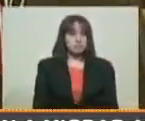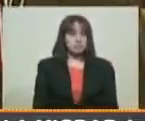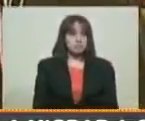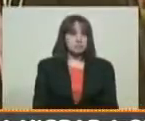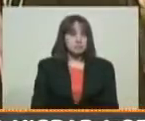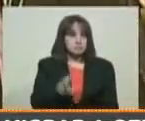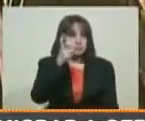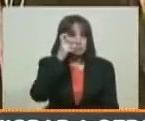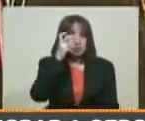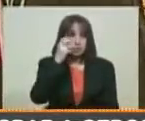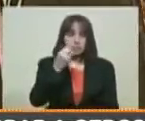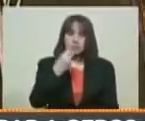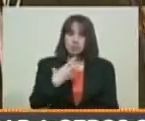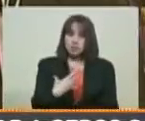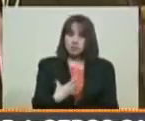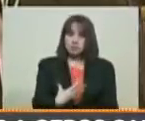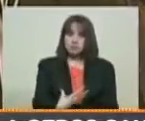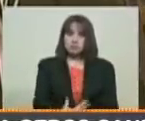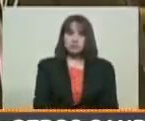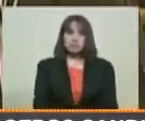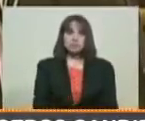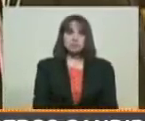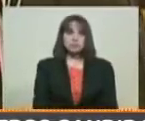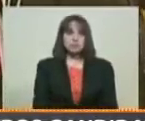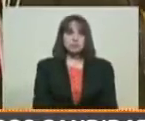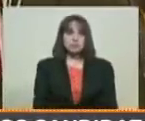Oído, escúcheme bien.